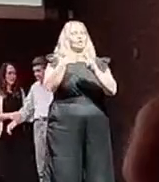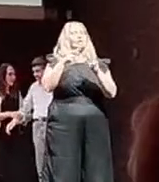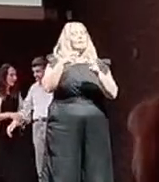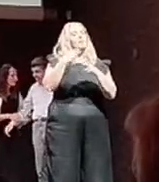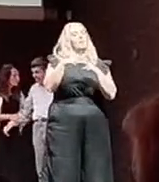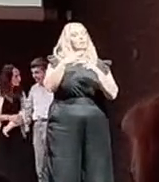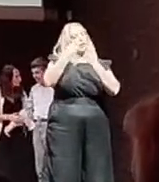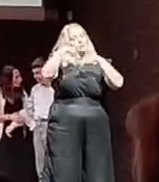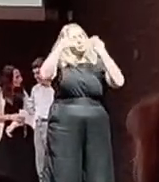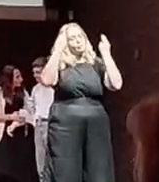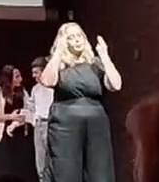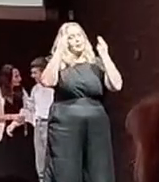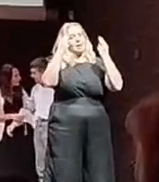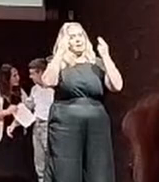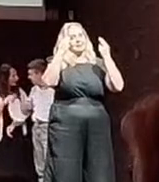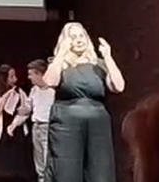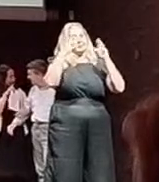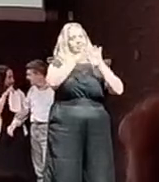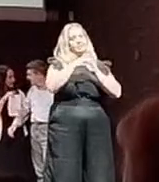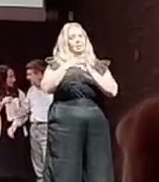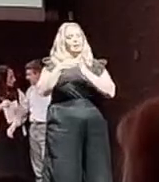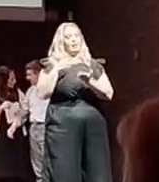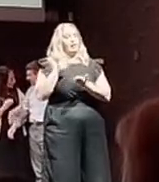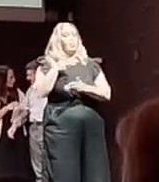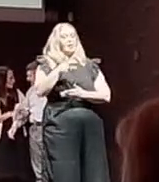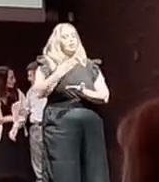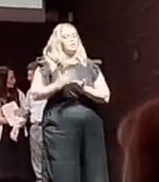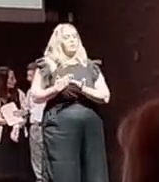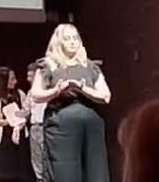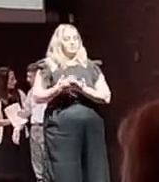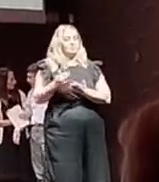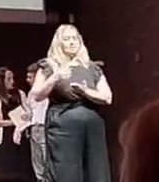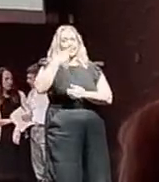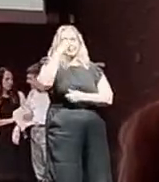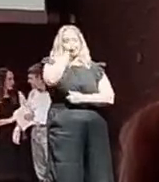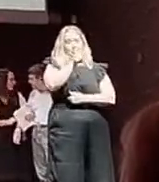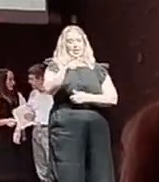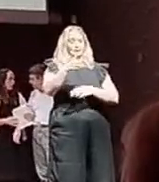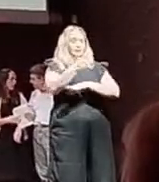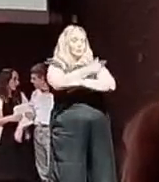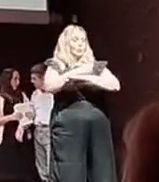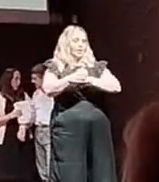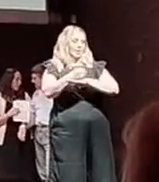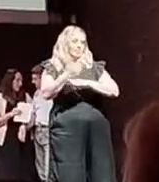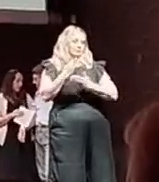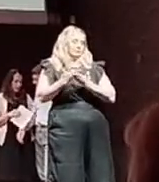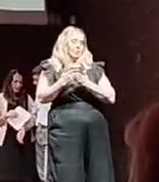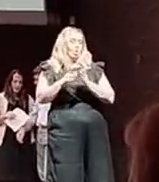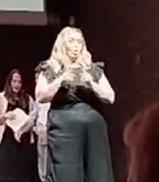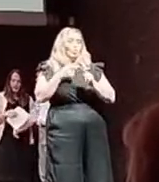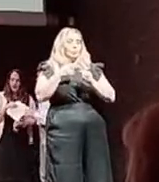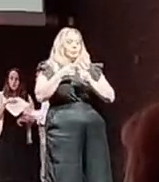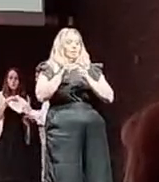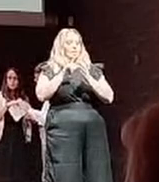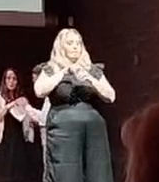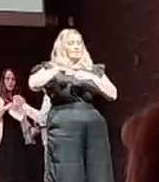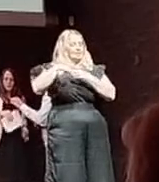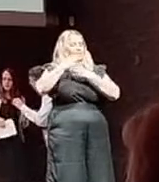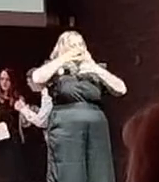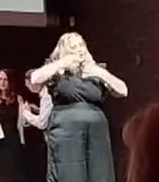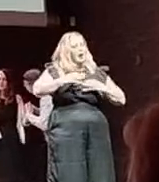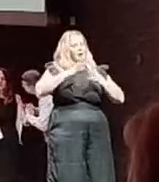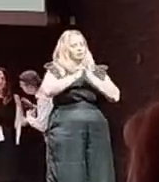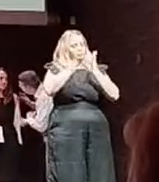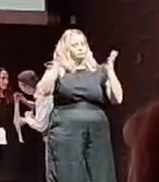de políticas públicas que garanticen los derechos e intereses de la ciudadanía, fomentando la participación